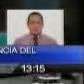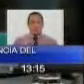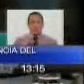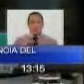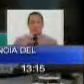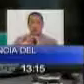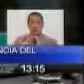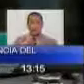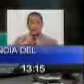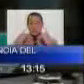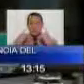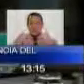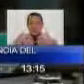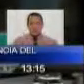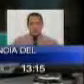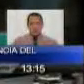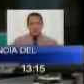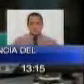conversación